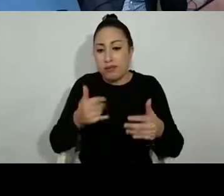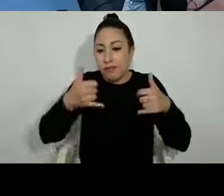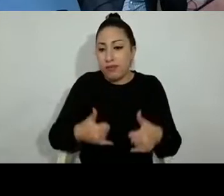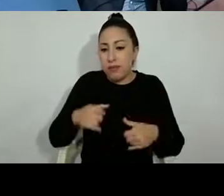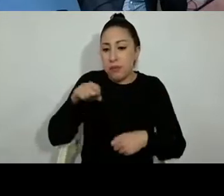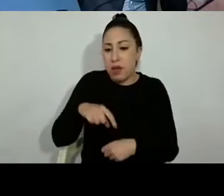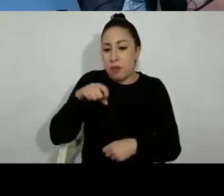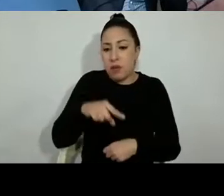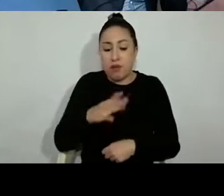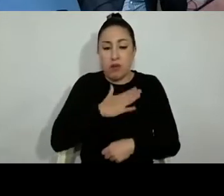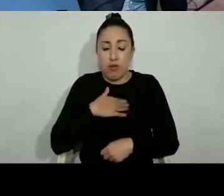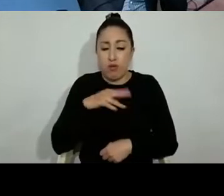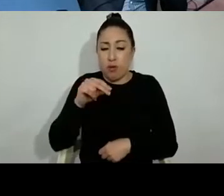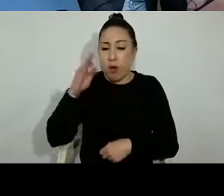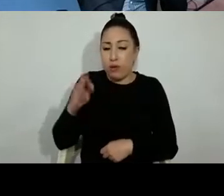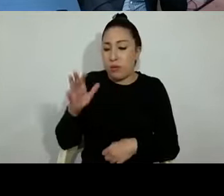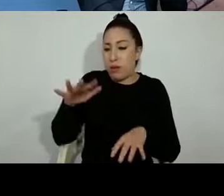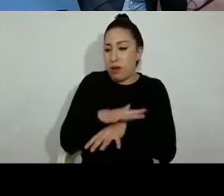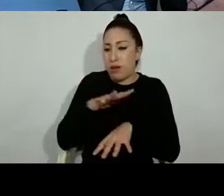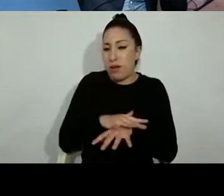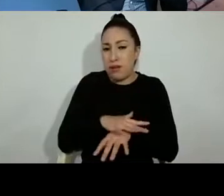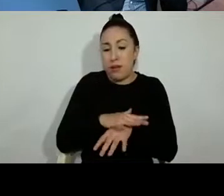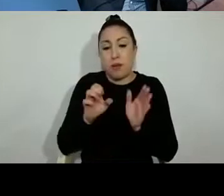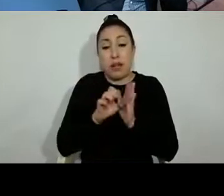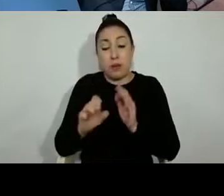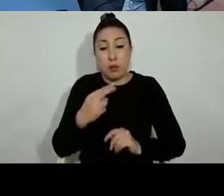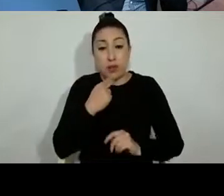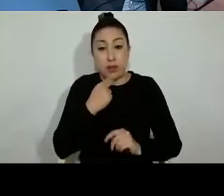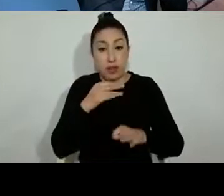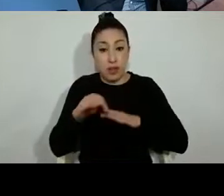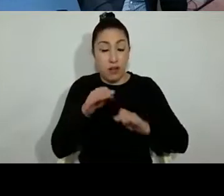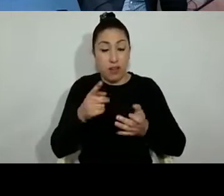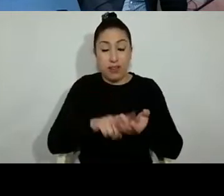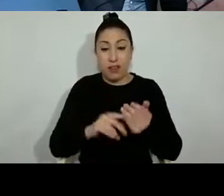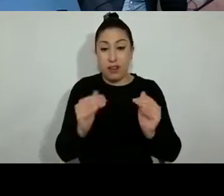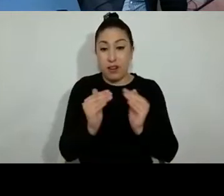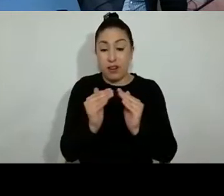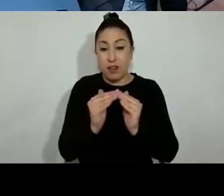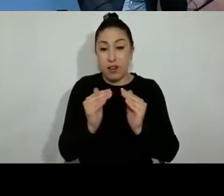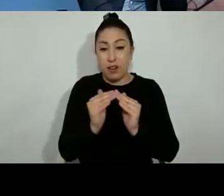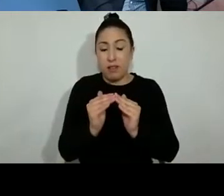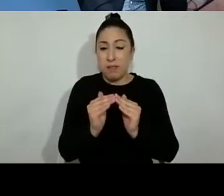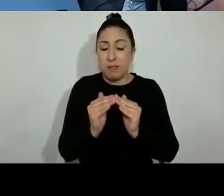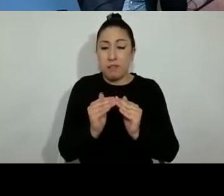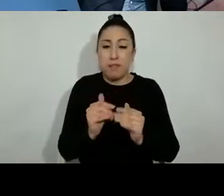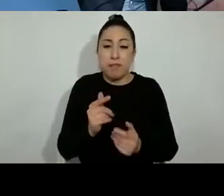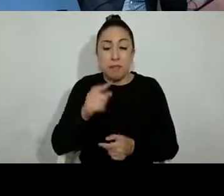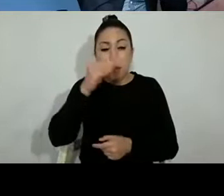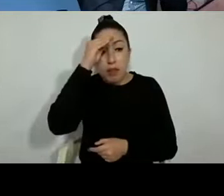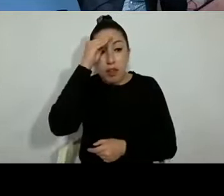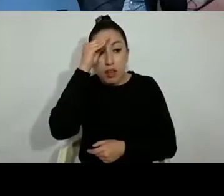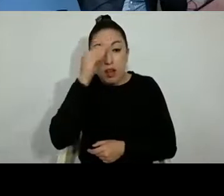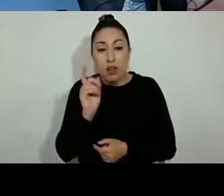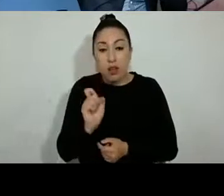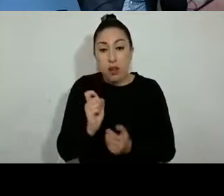decir, por ejemplo, en el teletrabajo no importa o no está presente la